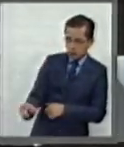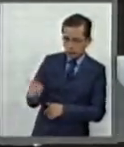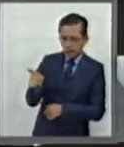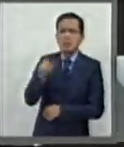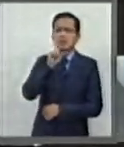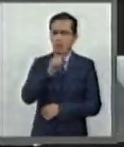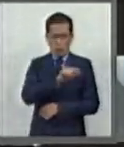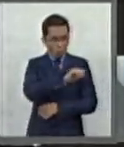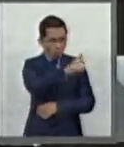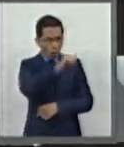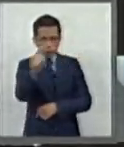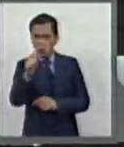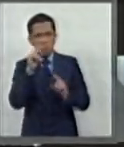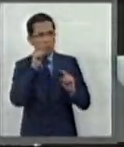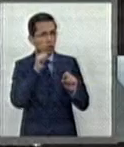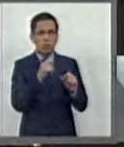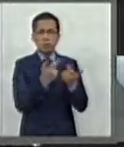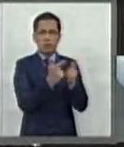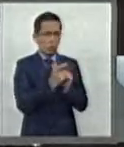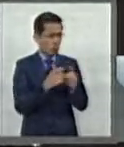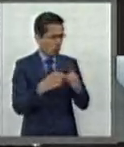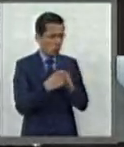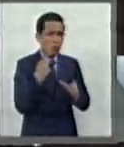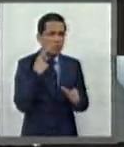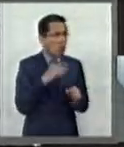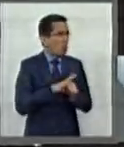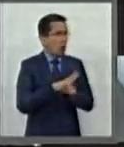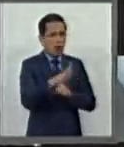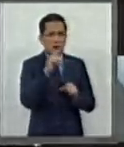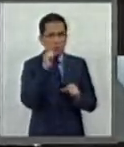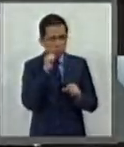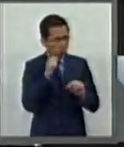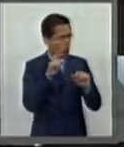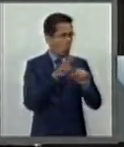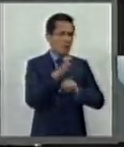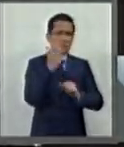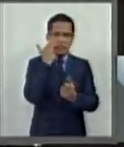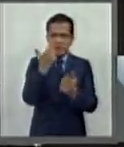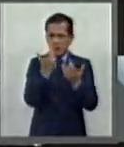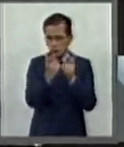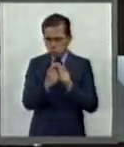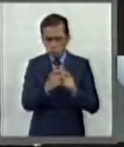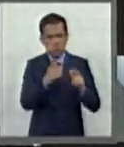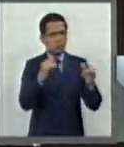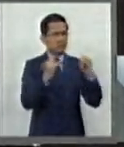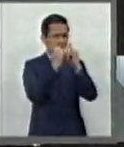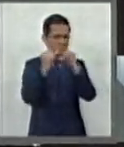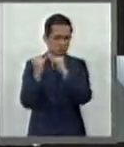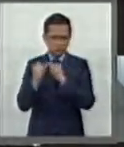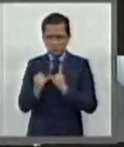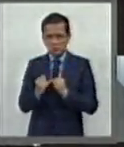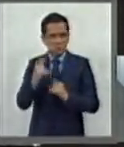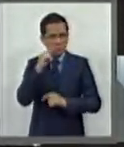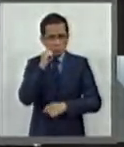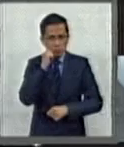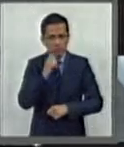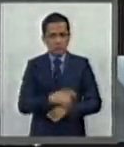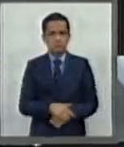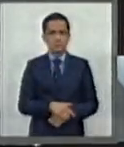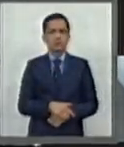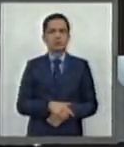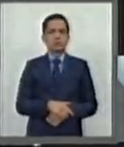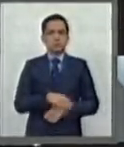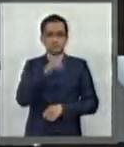otro, de cualquier partido, de cualquier grupo, de cualquier instancia